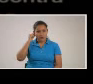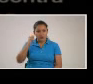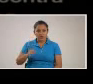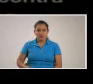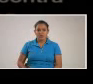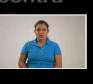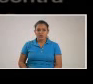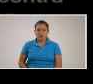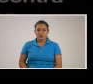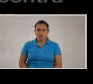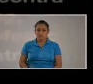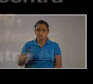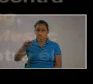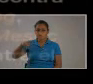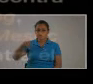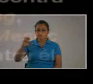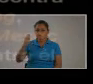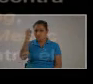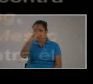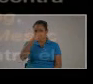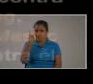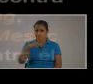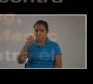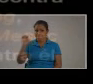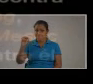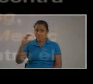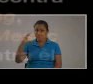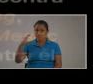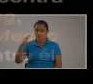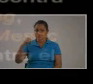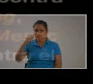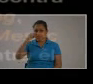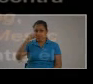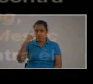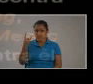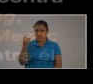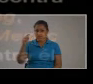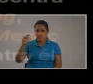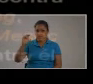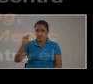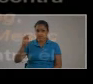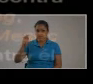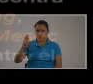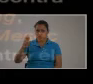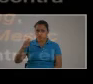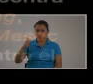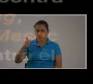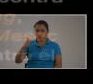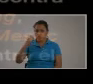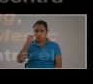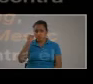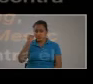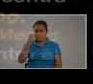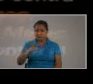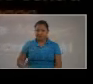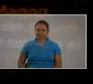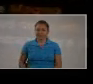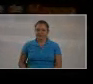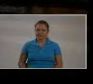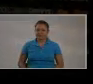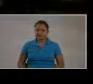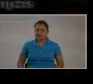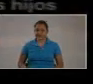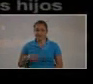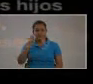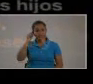Tubal. Ahora, ¿por qué? Vamos ahora al libro de Génesis, por favor. Génesis capítulo